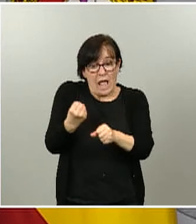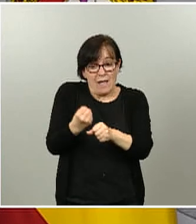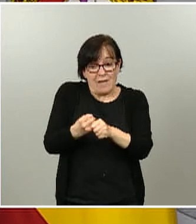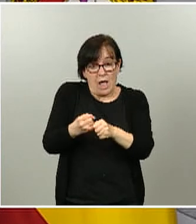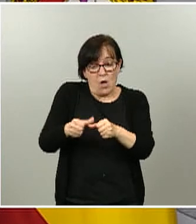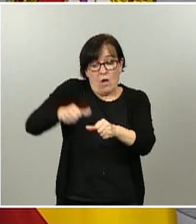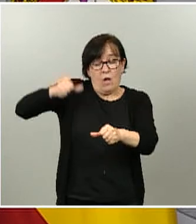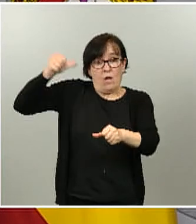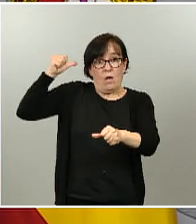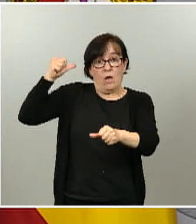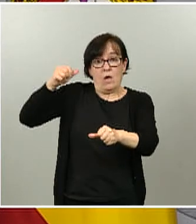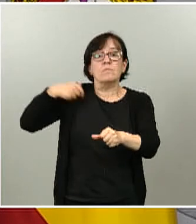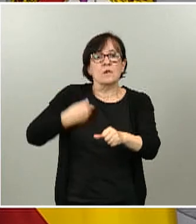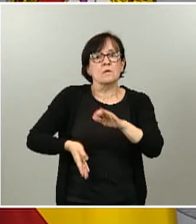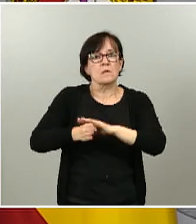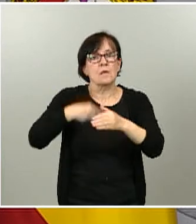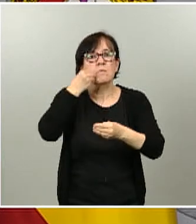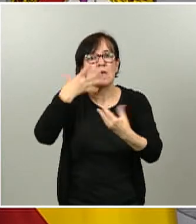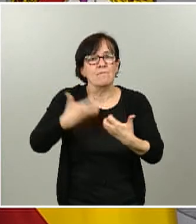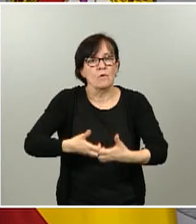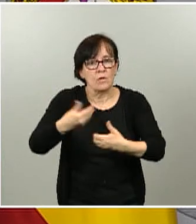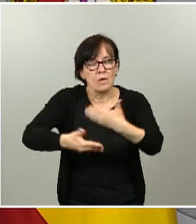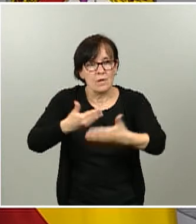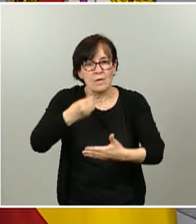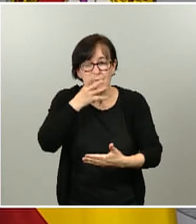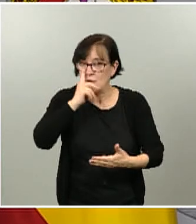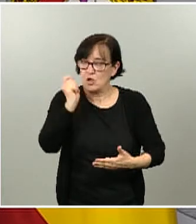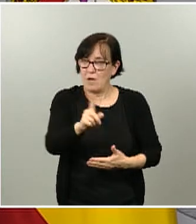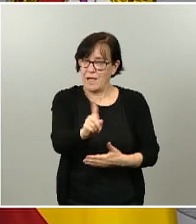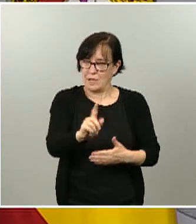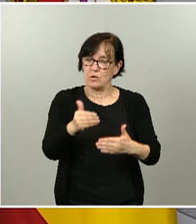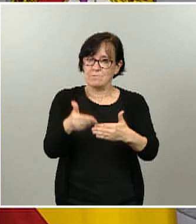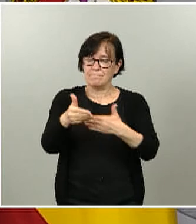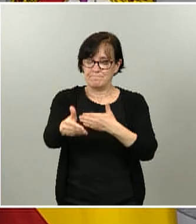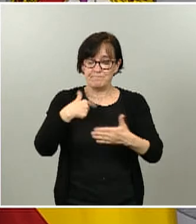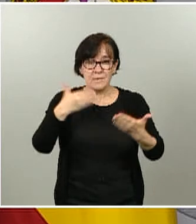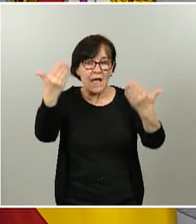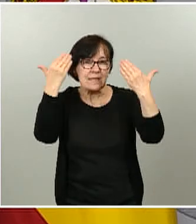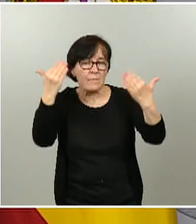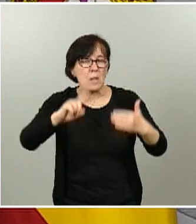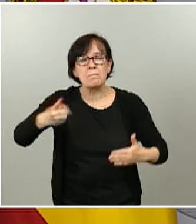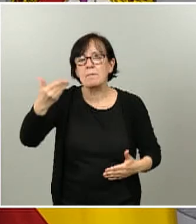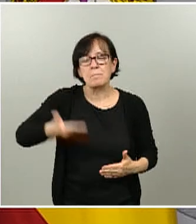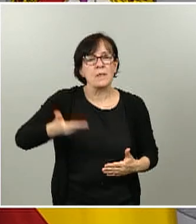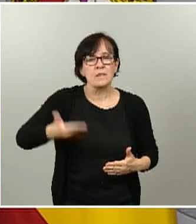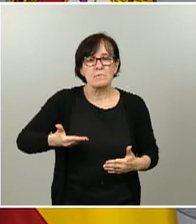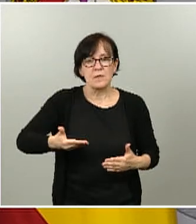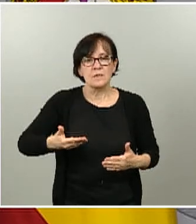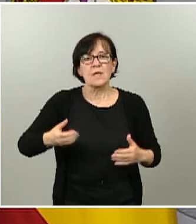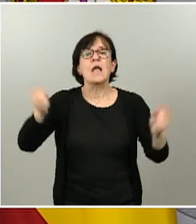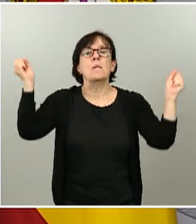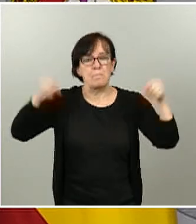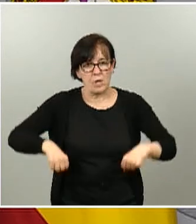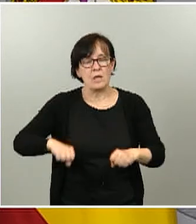balde. Y, por tanto, probablemente el principal tributo que se le puede rendir a los fallecidos es aprobar el decreto de estado